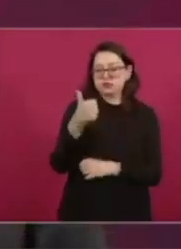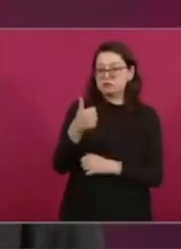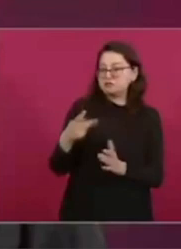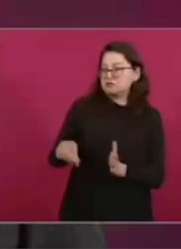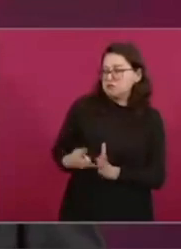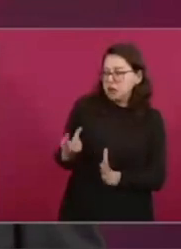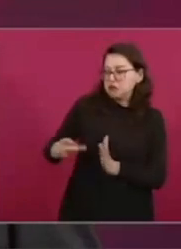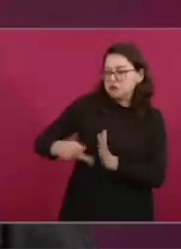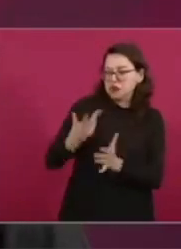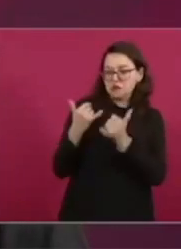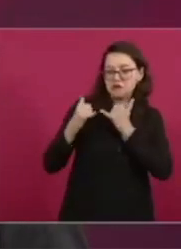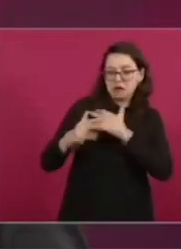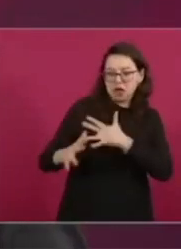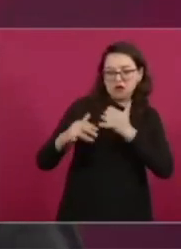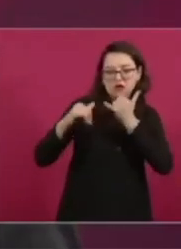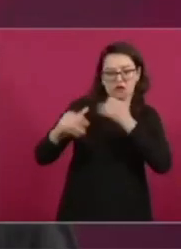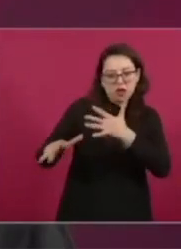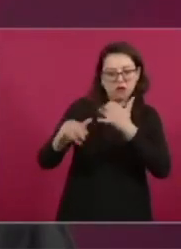debería de